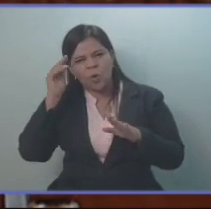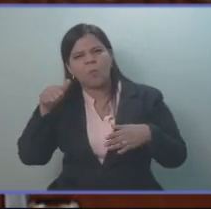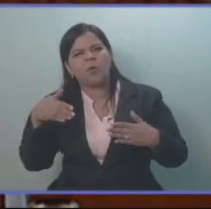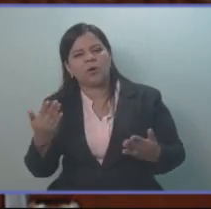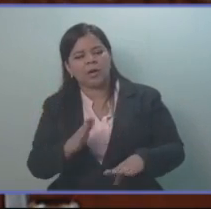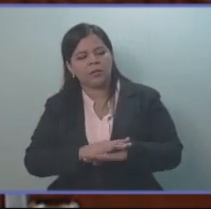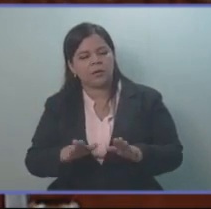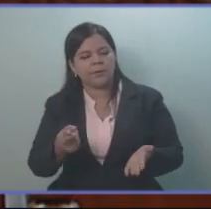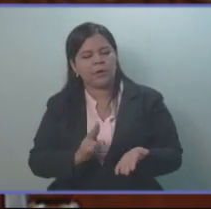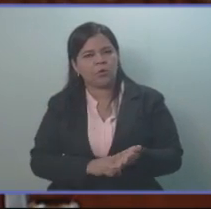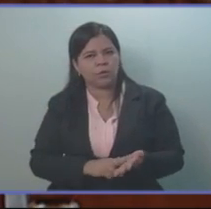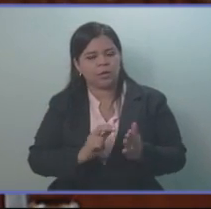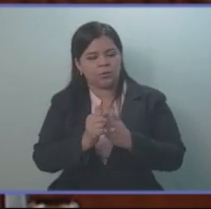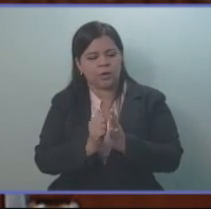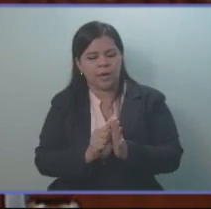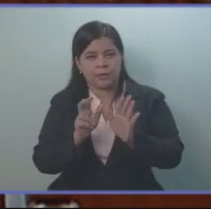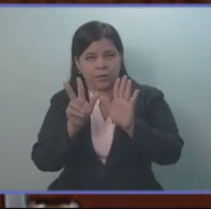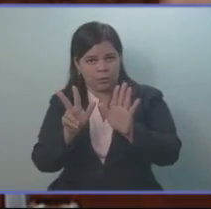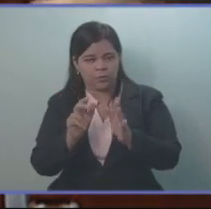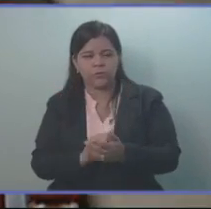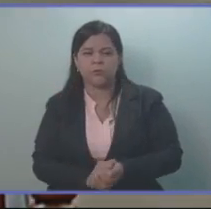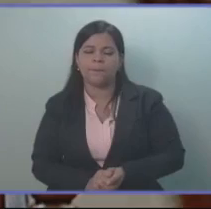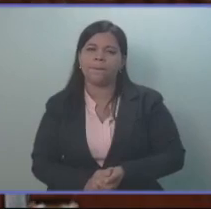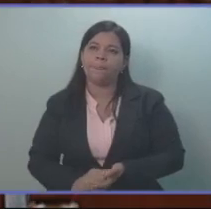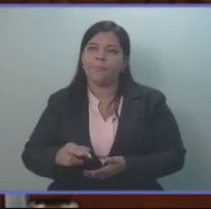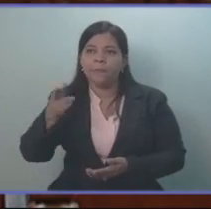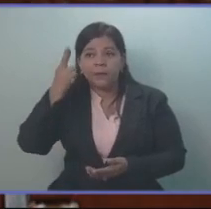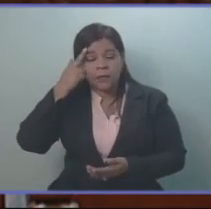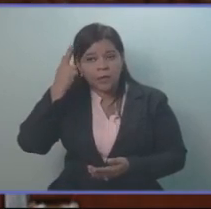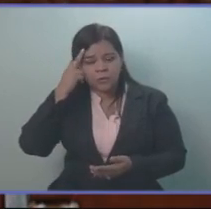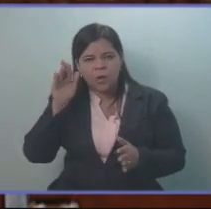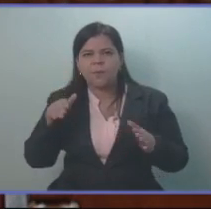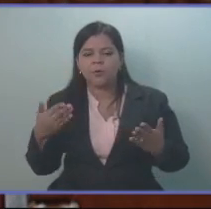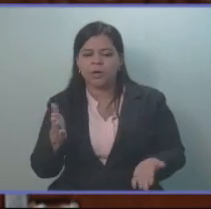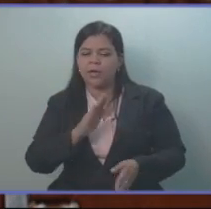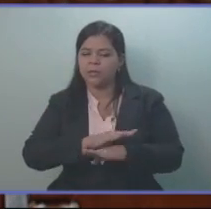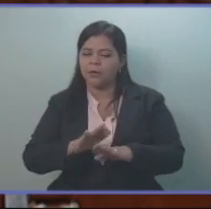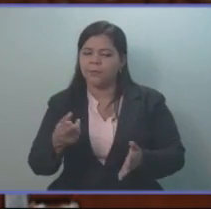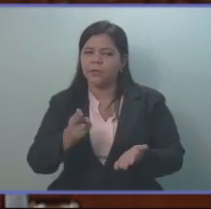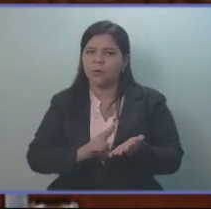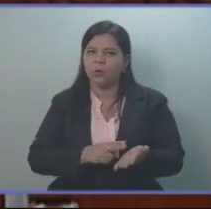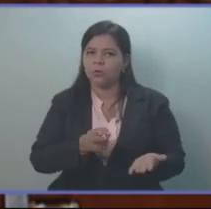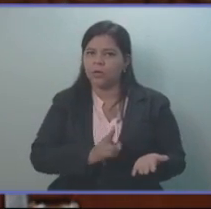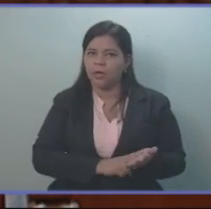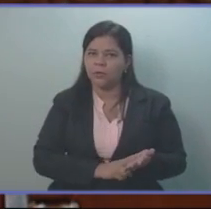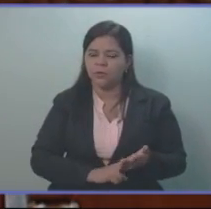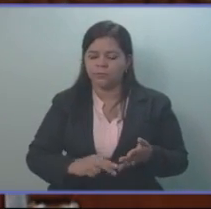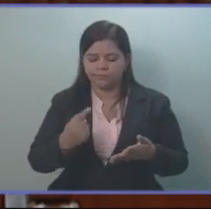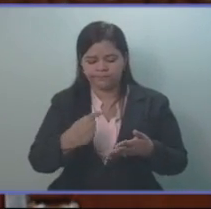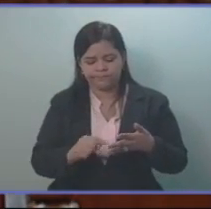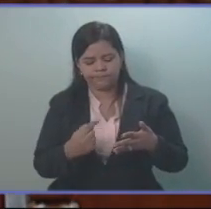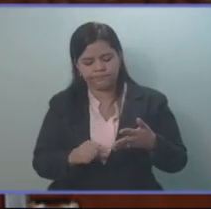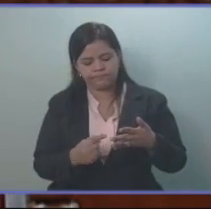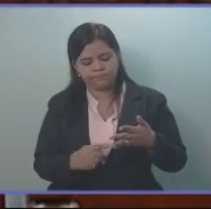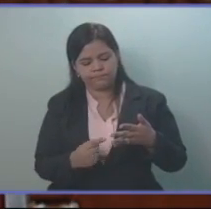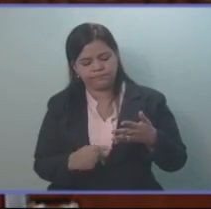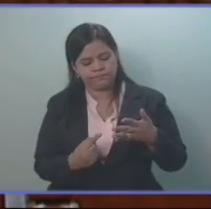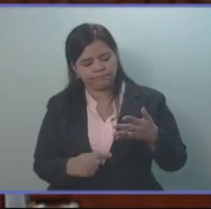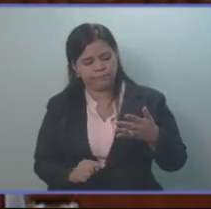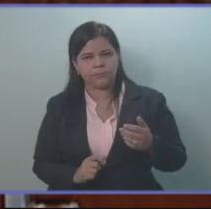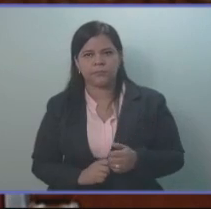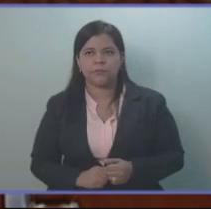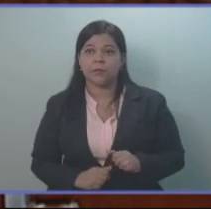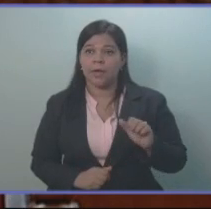de habitación. Artículo 8. Serán causales de terminación del contrato de habitación las siguientes.